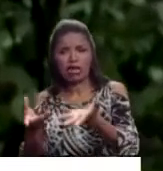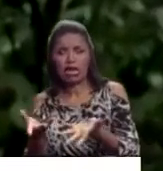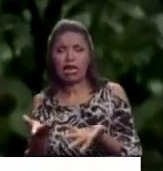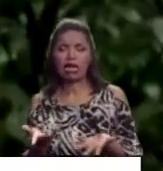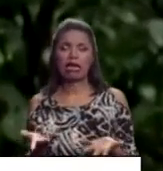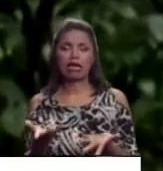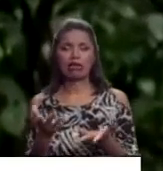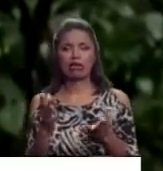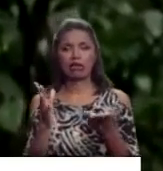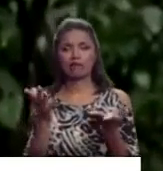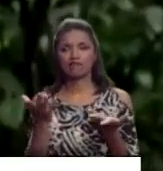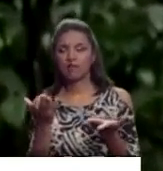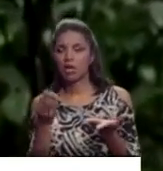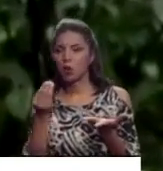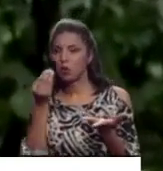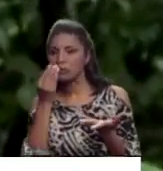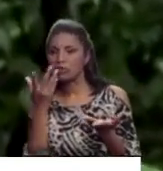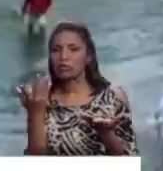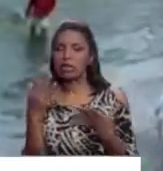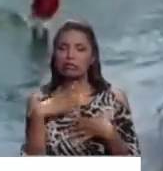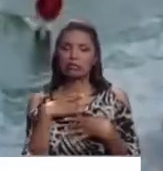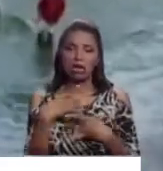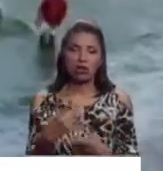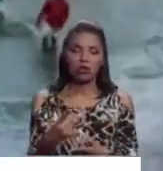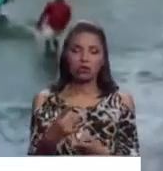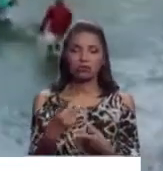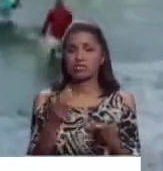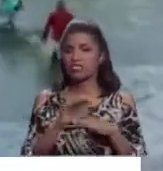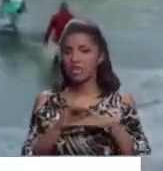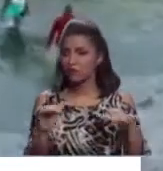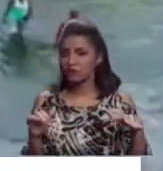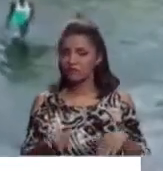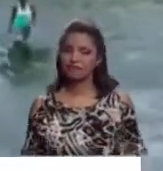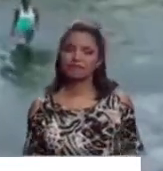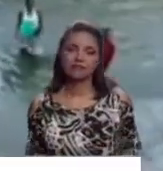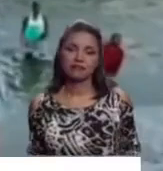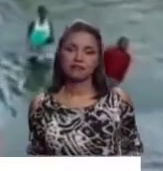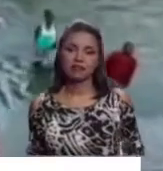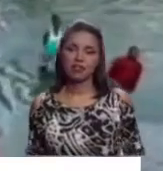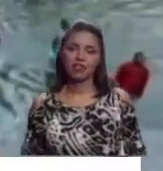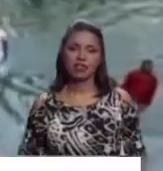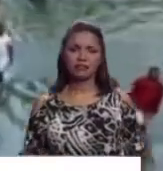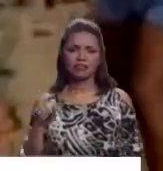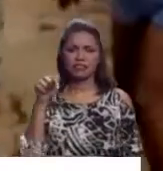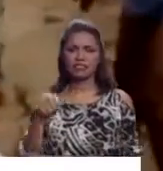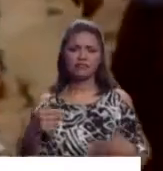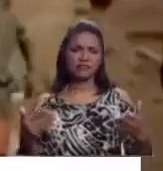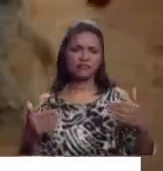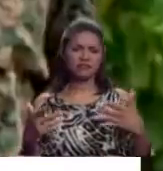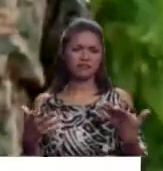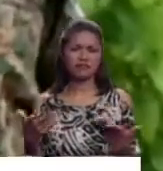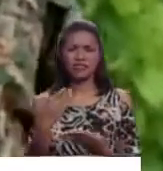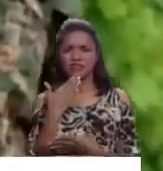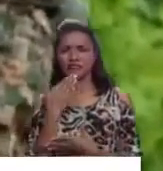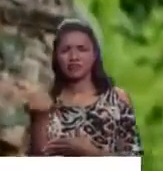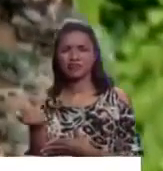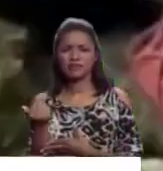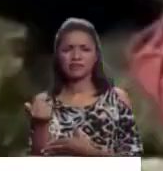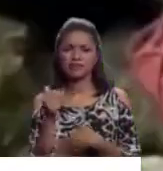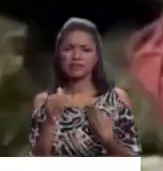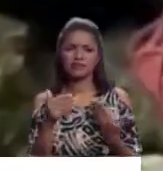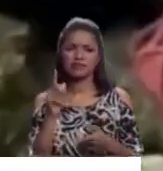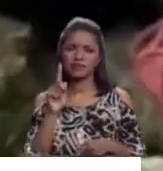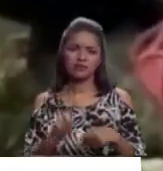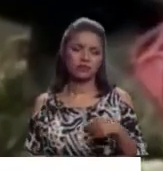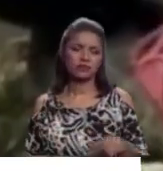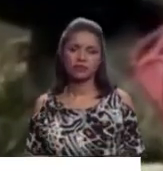nos solidaremos con ustedes, pero Panamá no tiene ningún tipo de acción que pudiese tomar para mejorar esa situación.